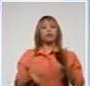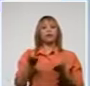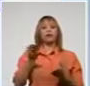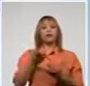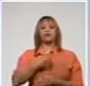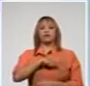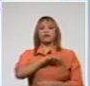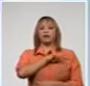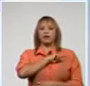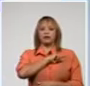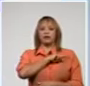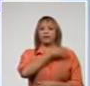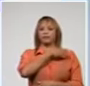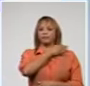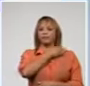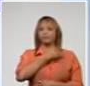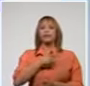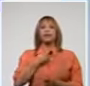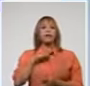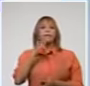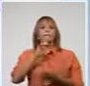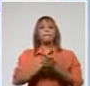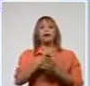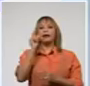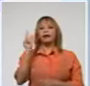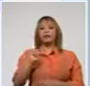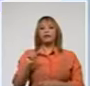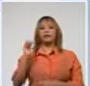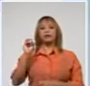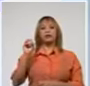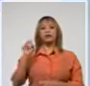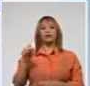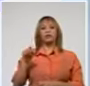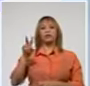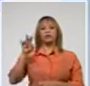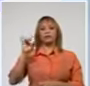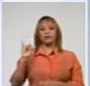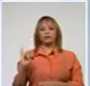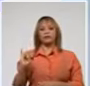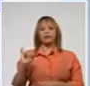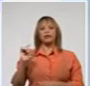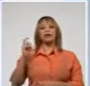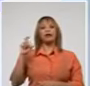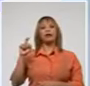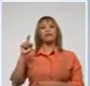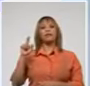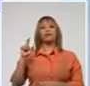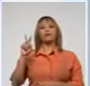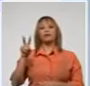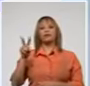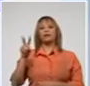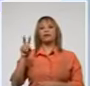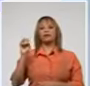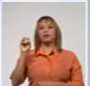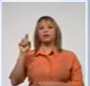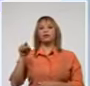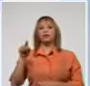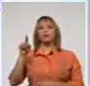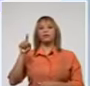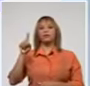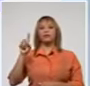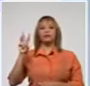de anterior. Y Mayabeque con 0,26 y Camagüey con 0,13 tienen